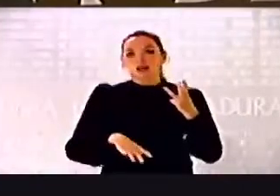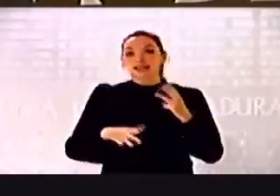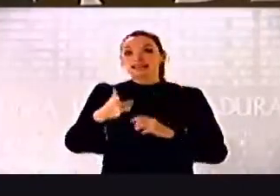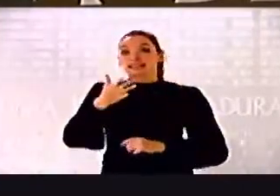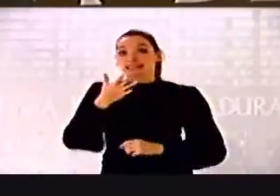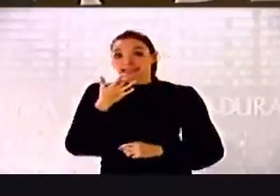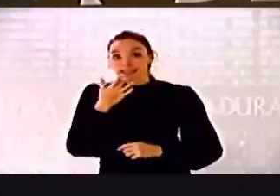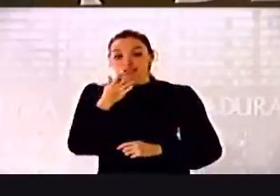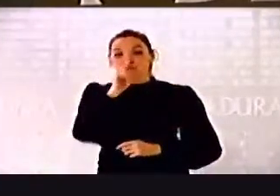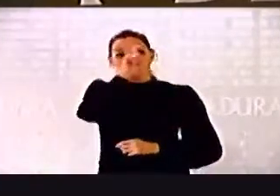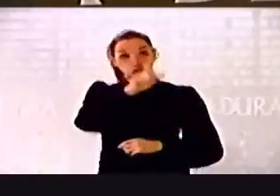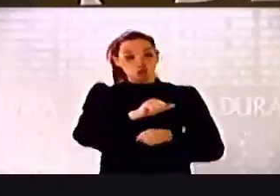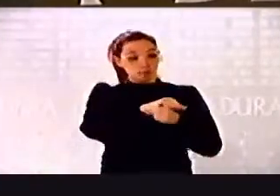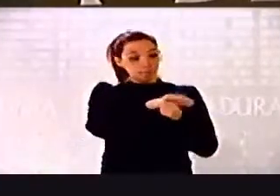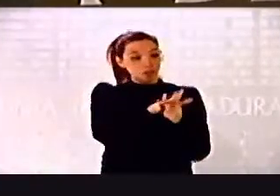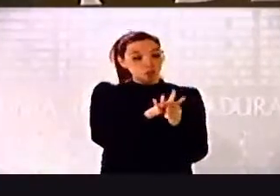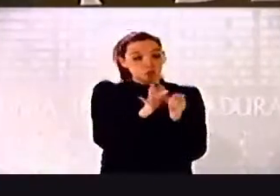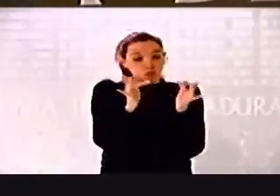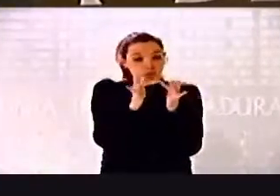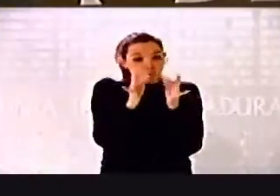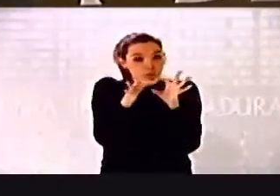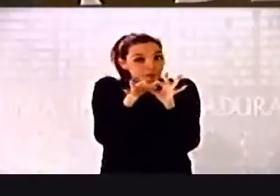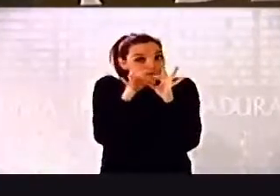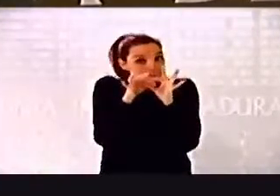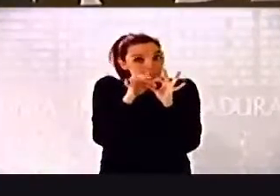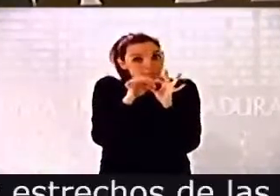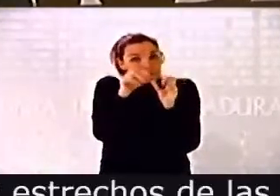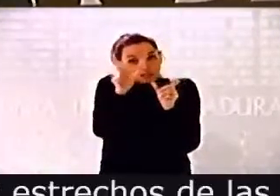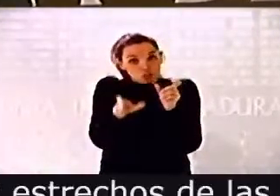estrechos de las personas que han dado positivos,